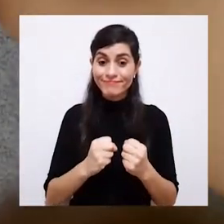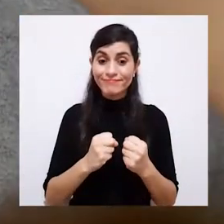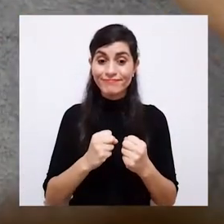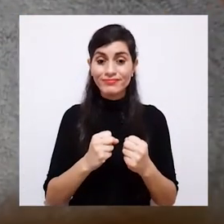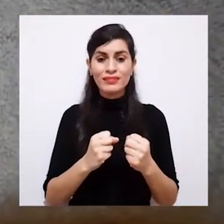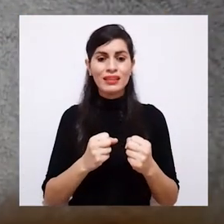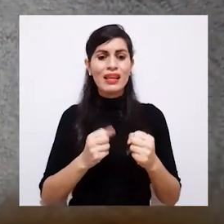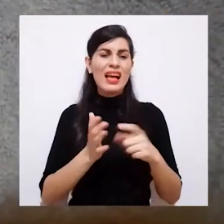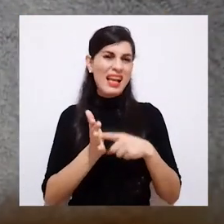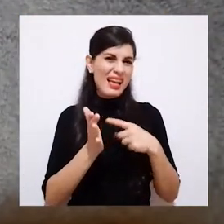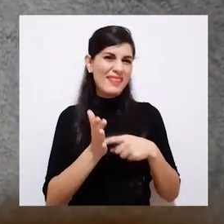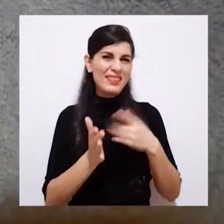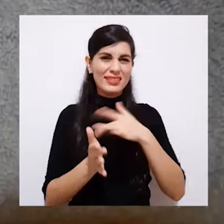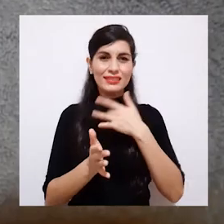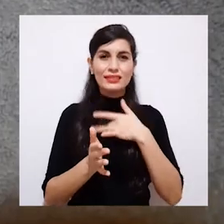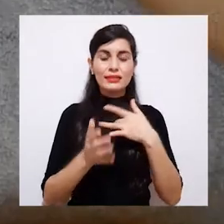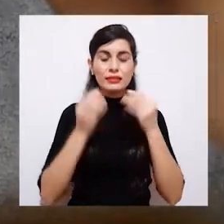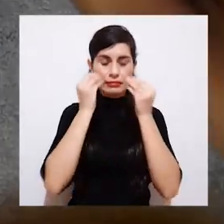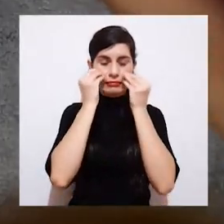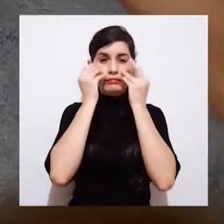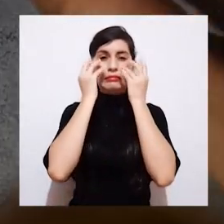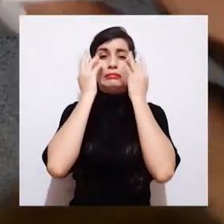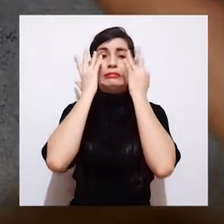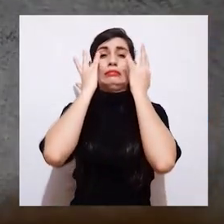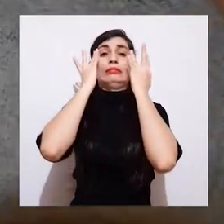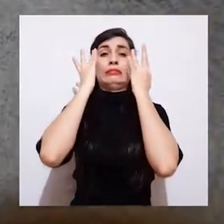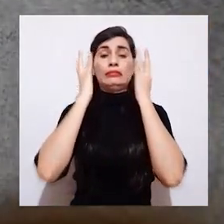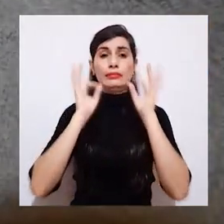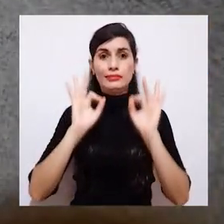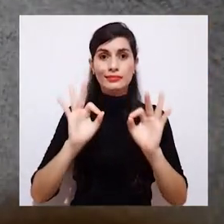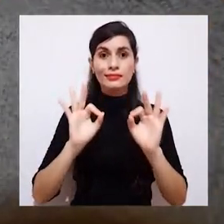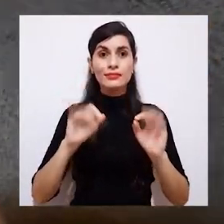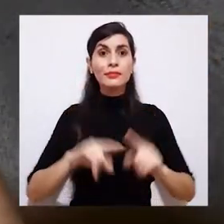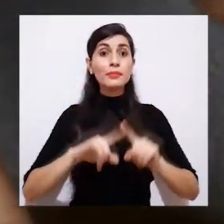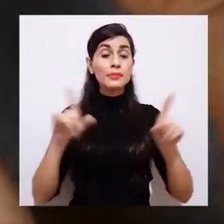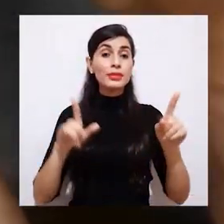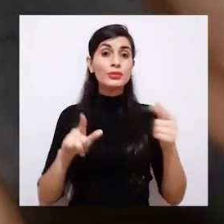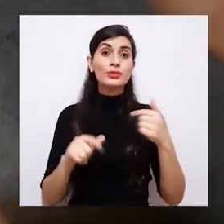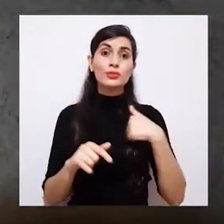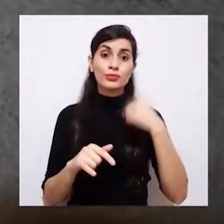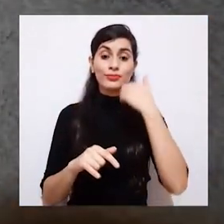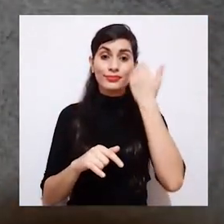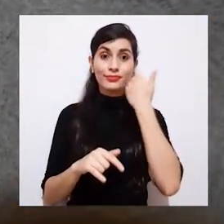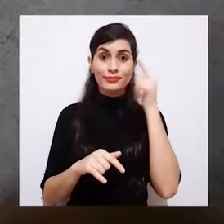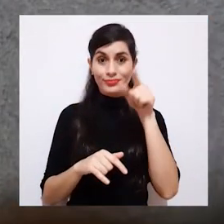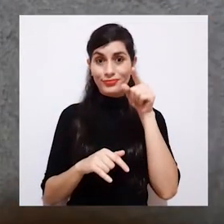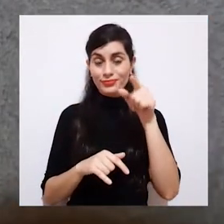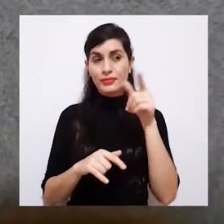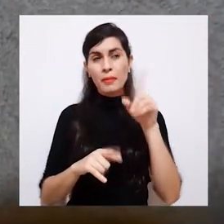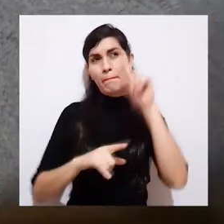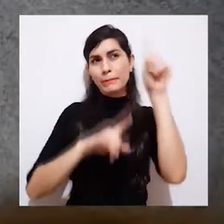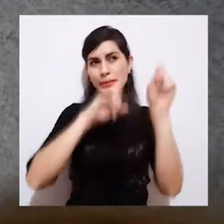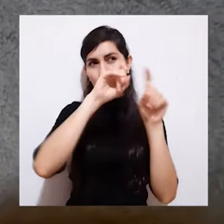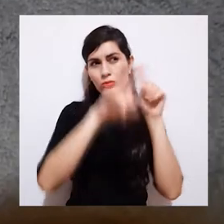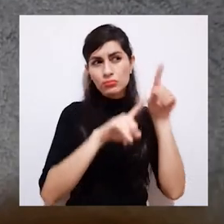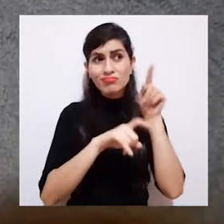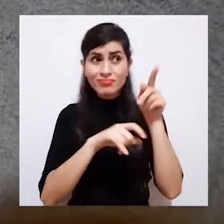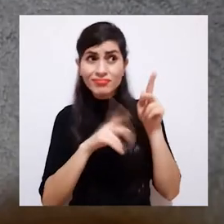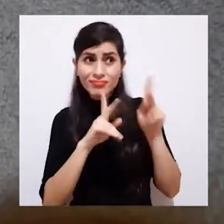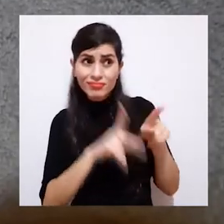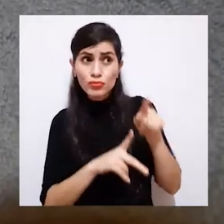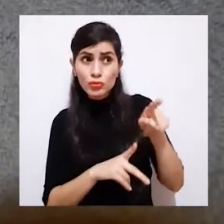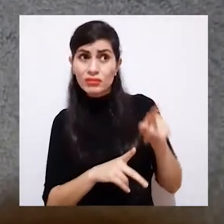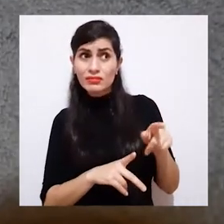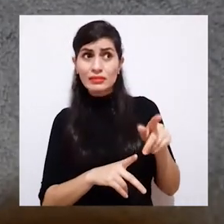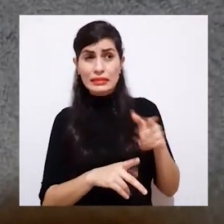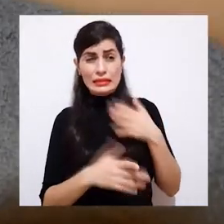causar cierta sensibilidad en los ojos, pero pues previo a eso yo les aconsejo que ustedes pregunten a la persona